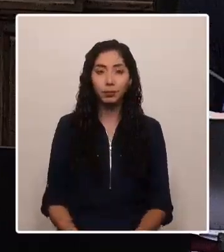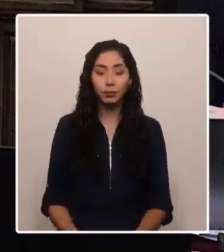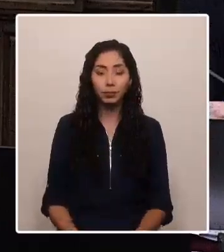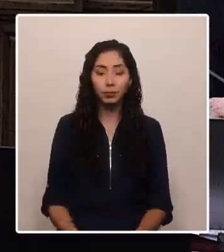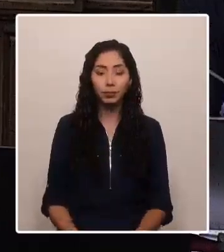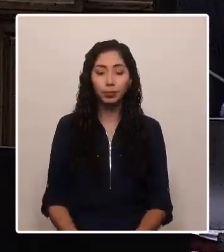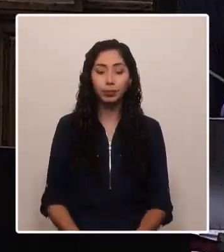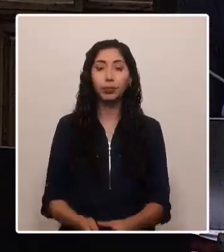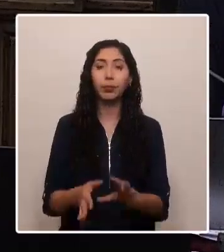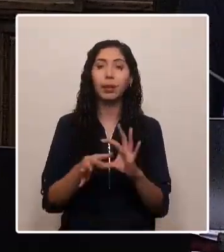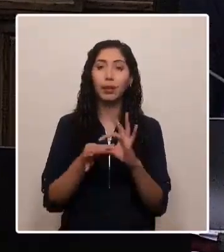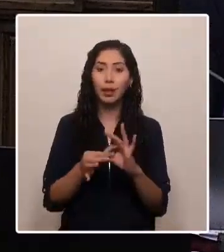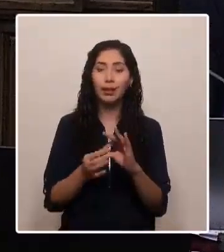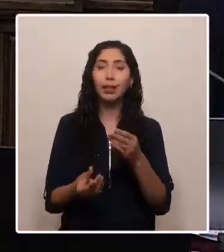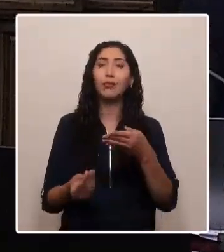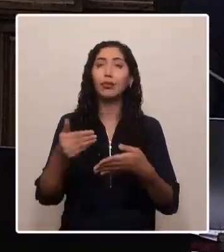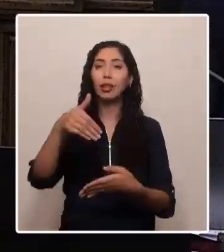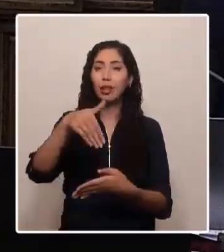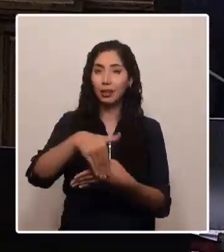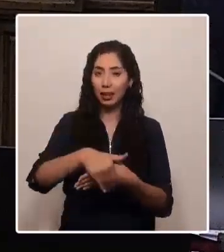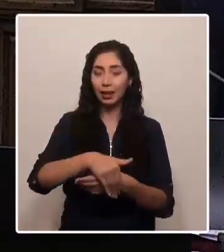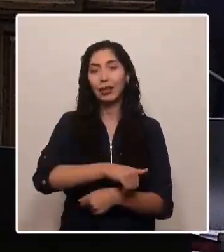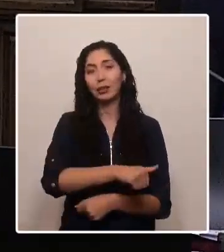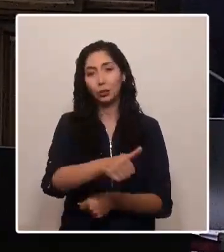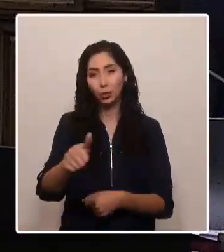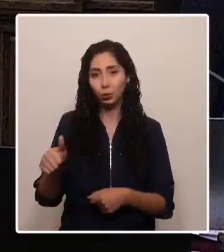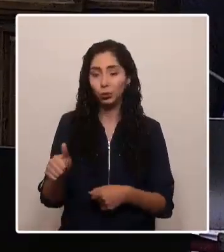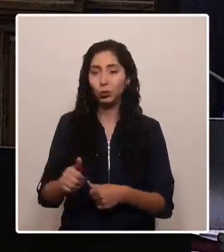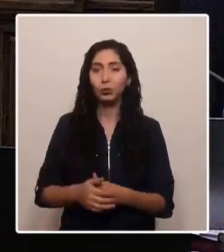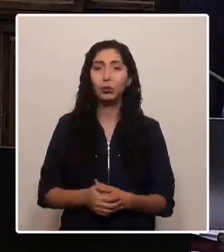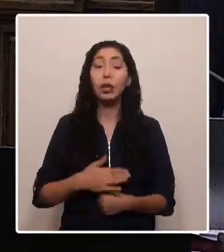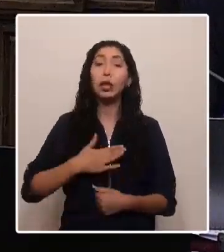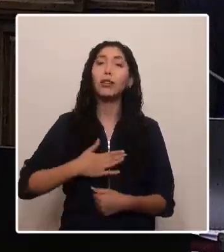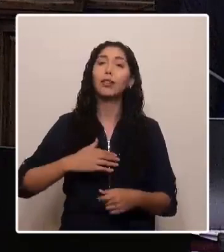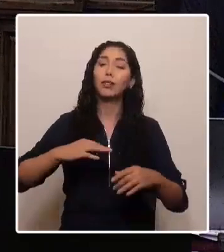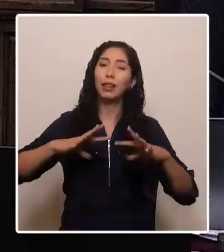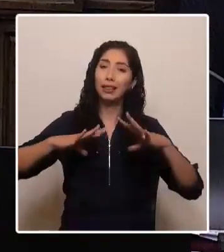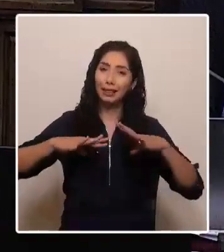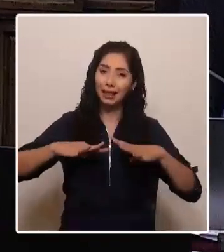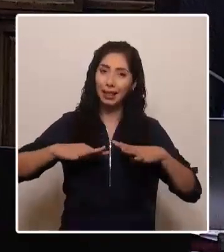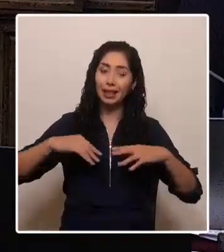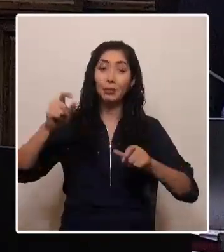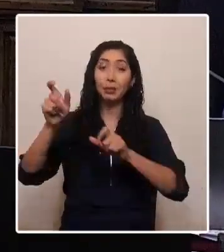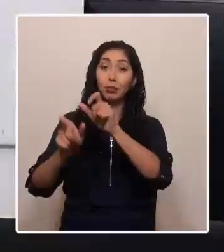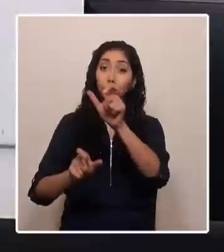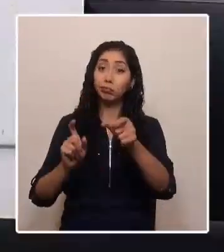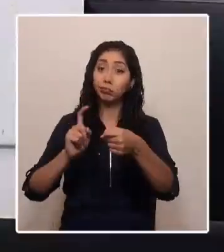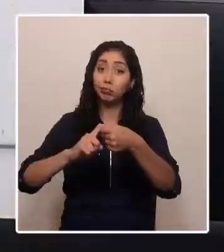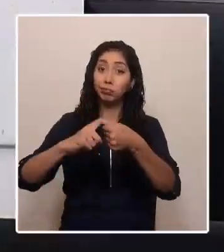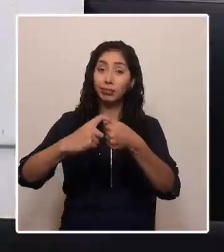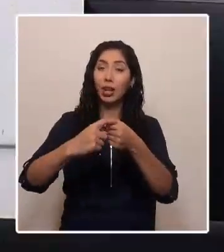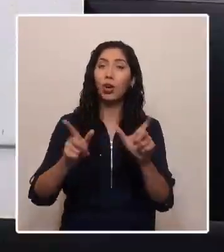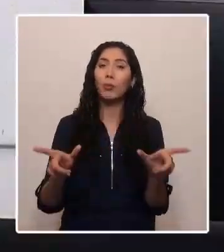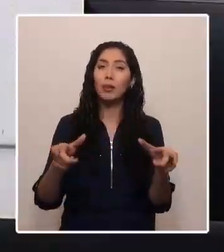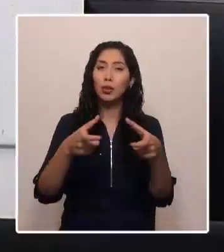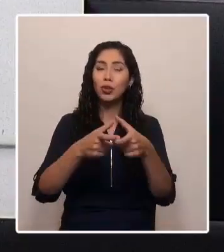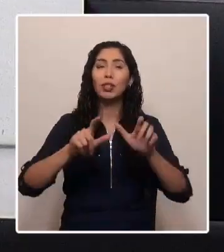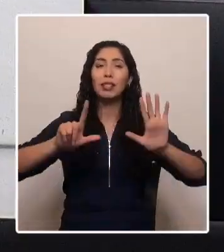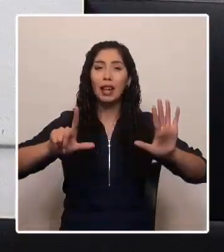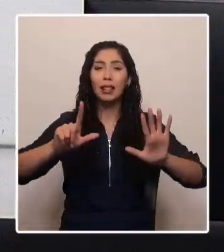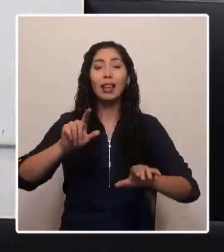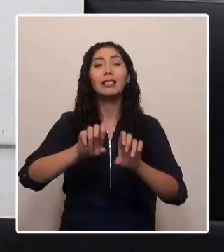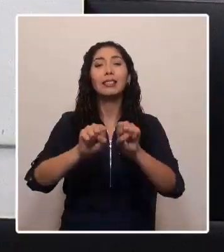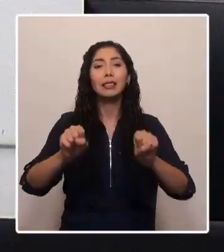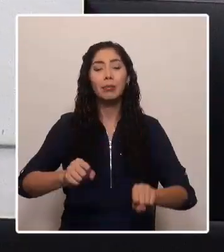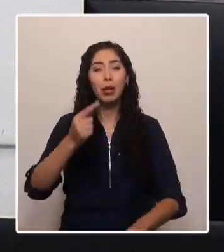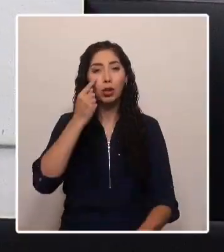Gracias, buenas tardes a todas y a todos. Quiero felicitar a las y los integrantes de la Comisión 7 sobre el Sistema de Conocimientos, Cultura, Ciencia,